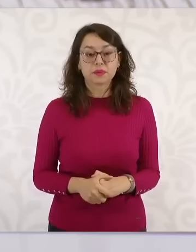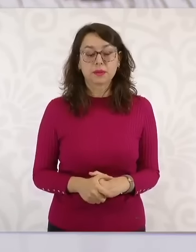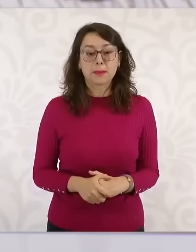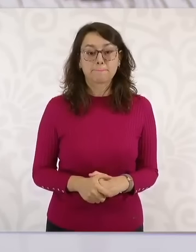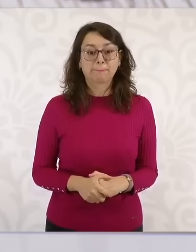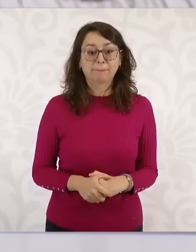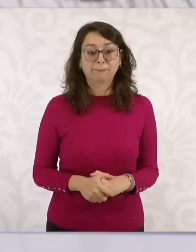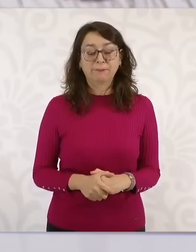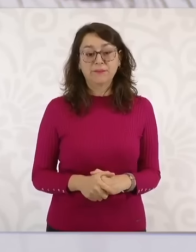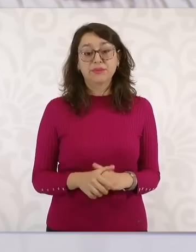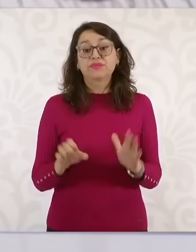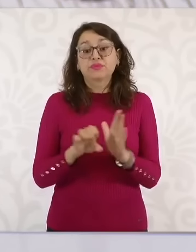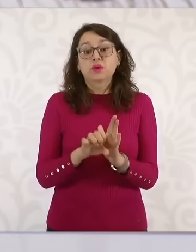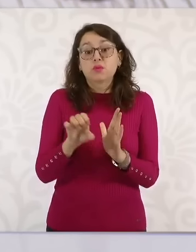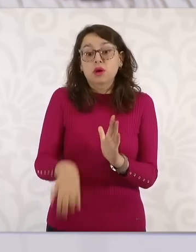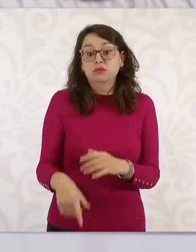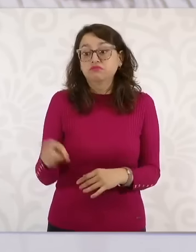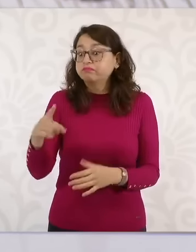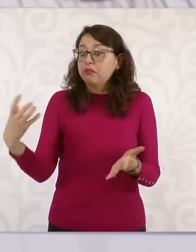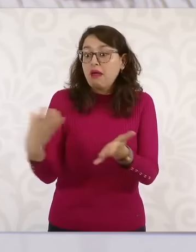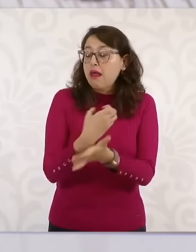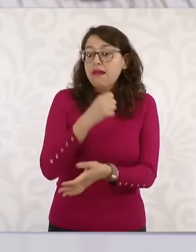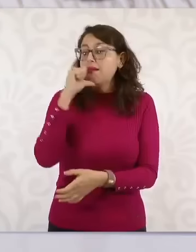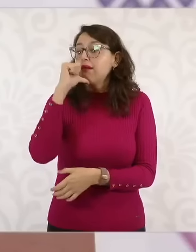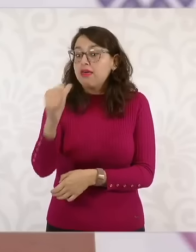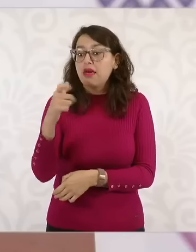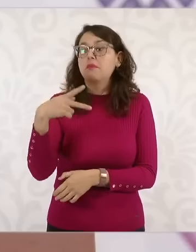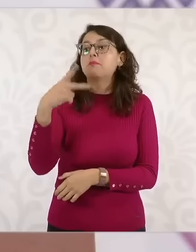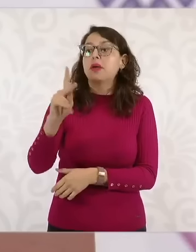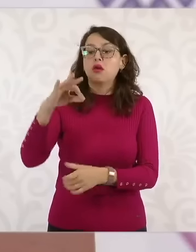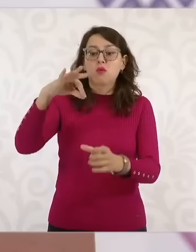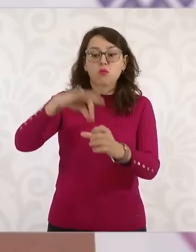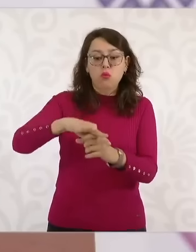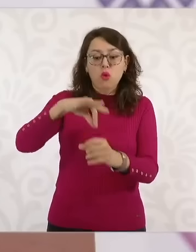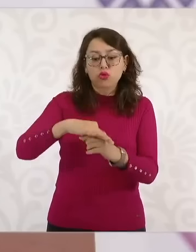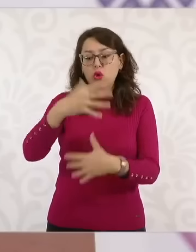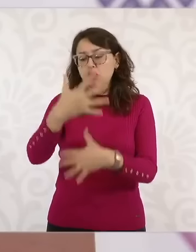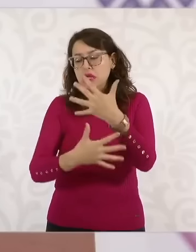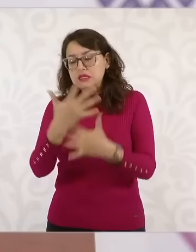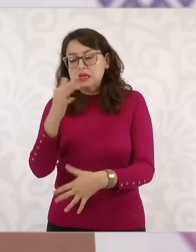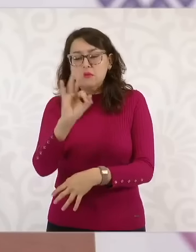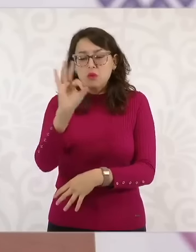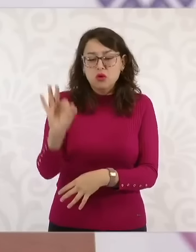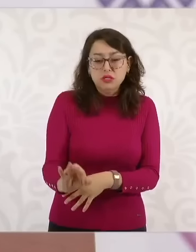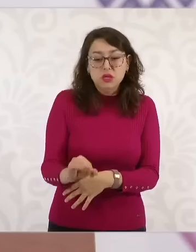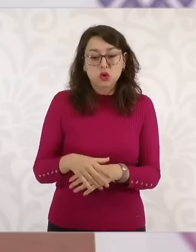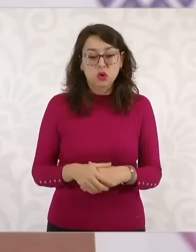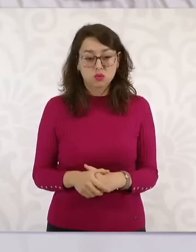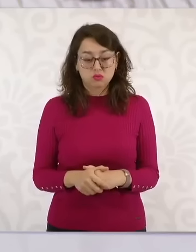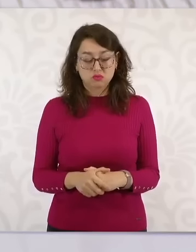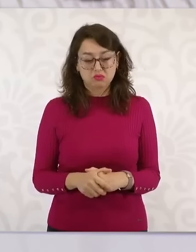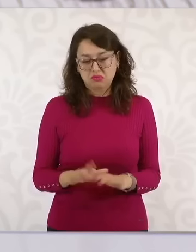tienes 15% de la votación, bueno, pues tienes que tener una representación en el Congreso. Dije 15%